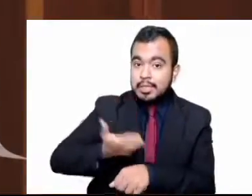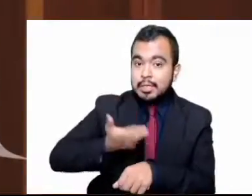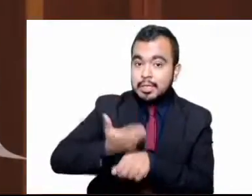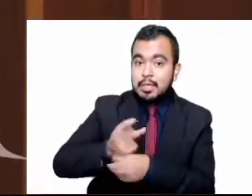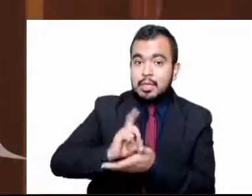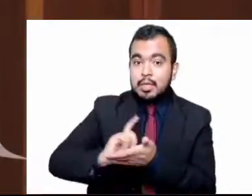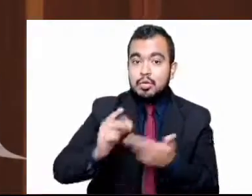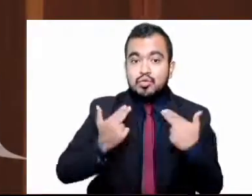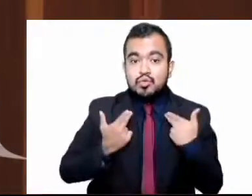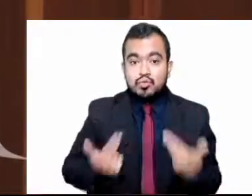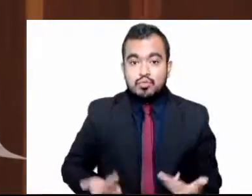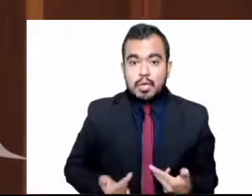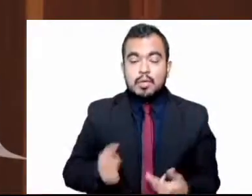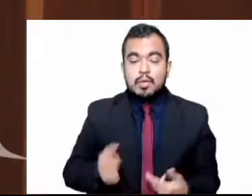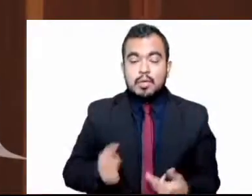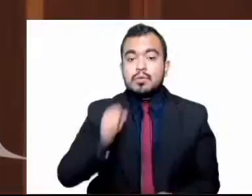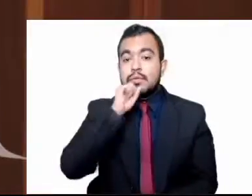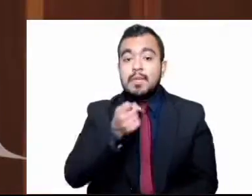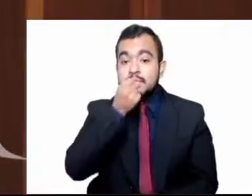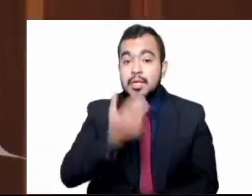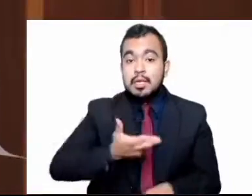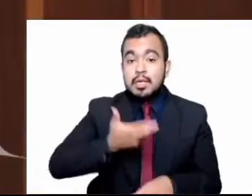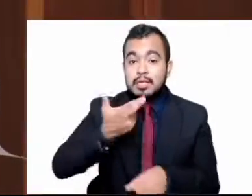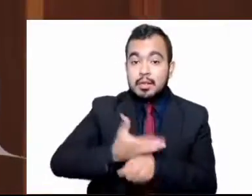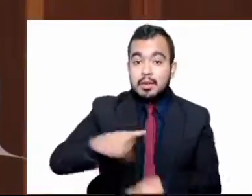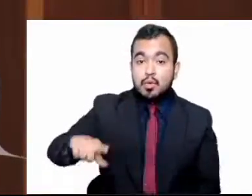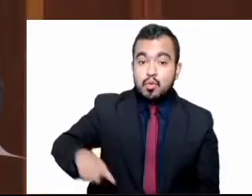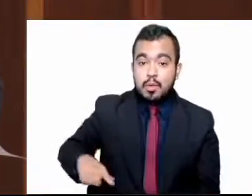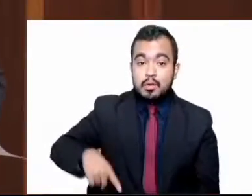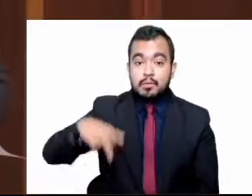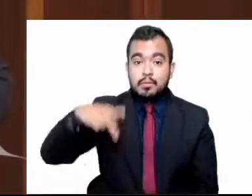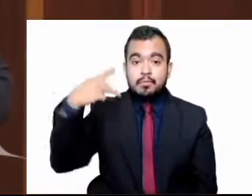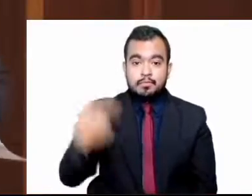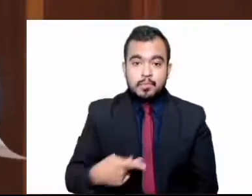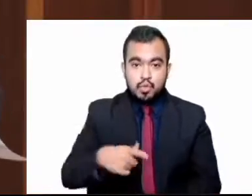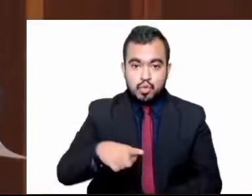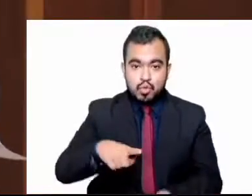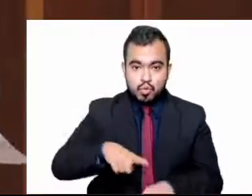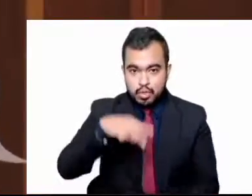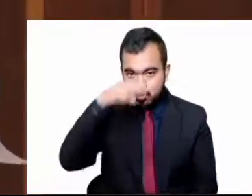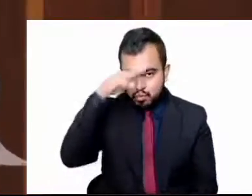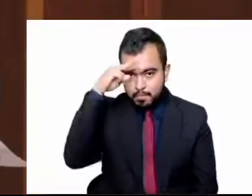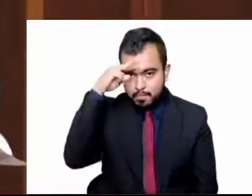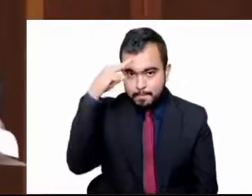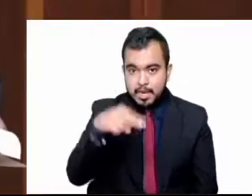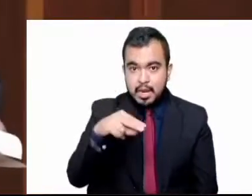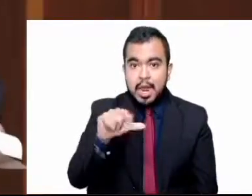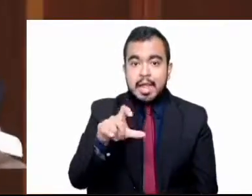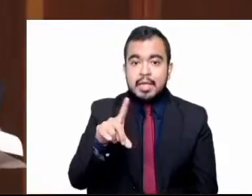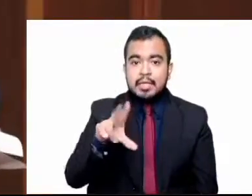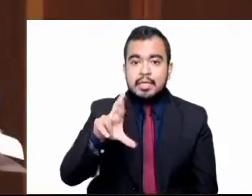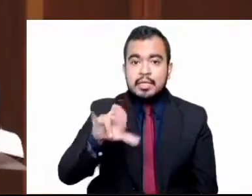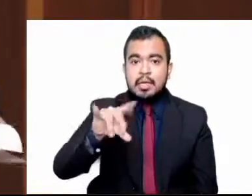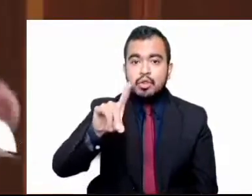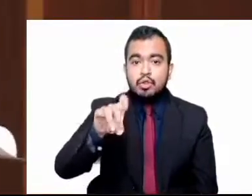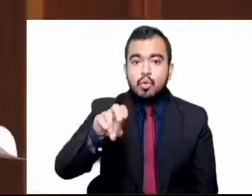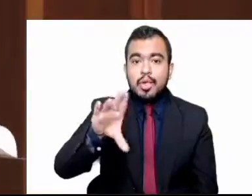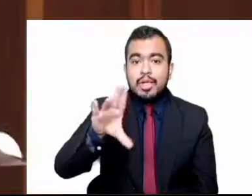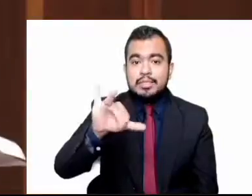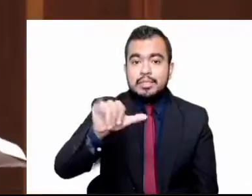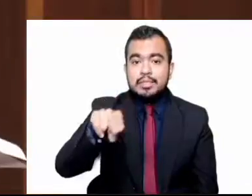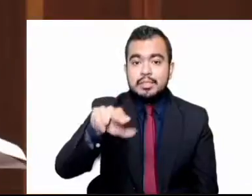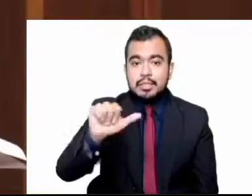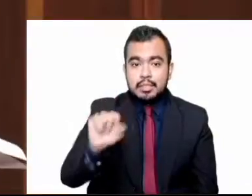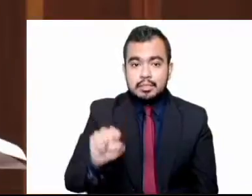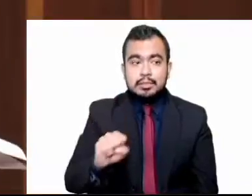del Gobierno de México, Alejandro Encinas Rodríguez, proporcionó públicamente datos